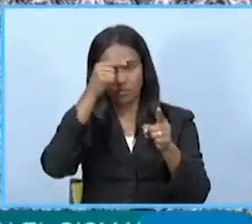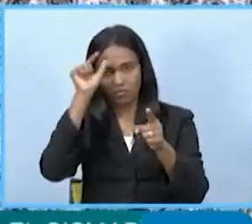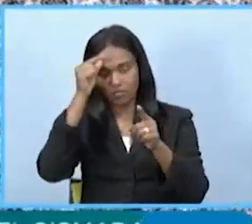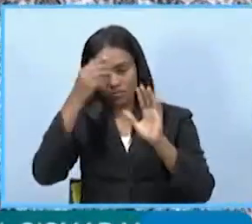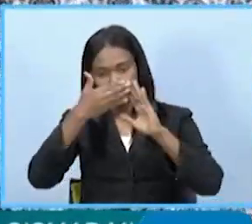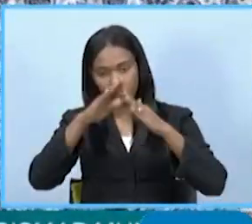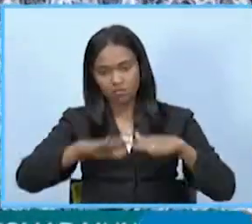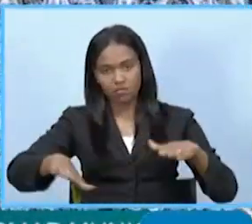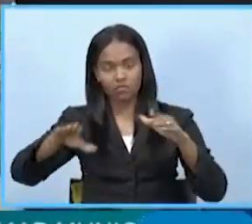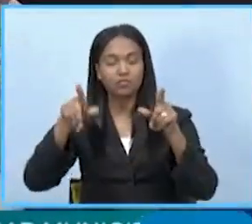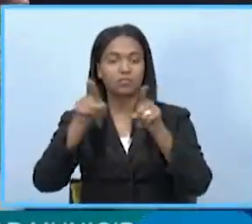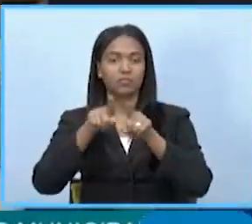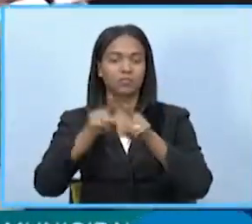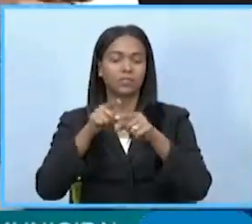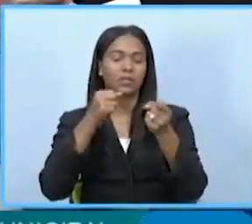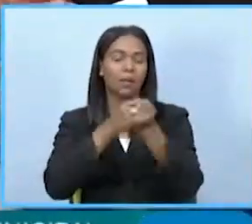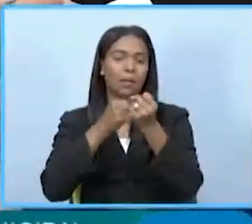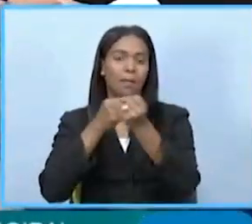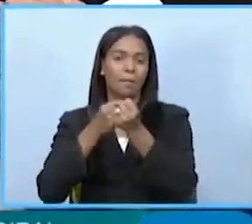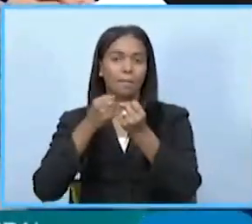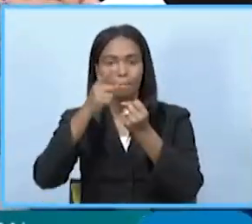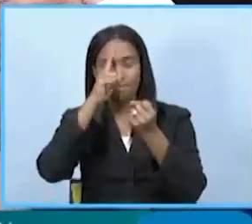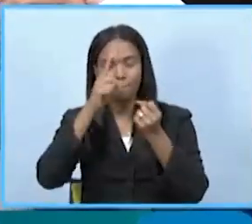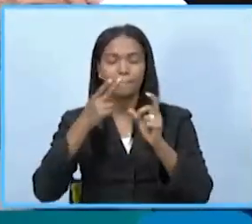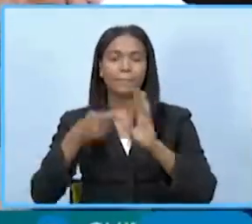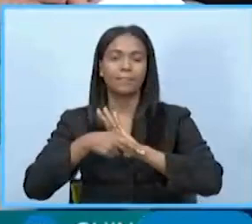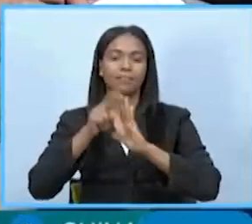locales, además de aportar para la